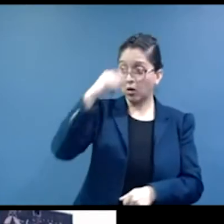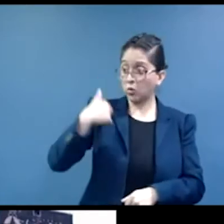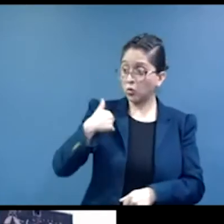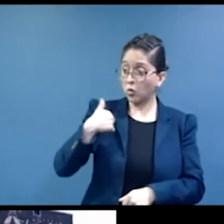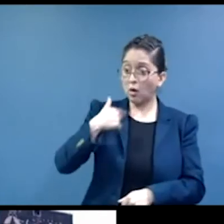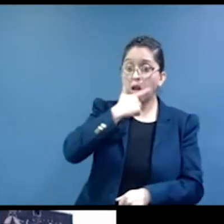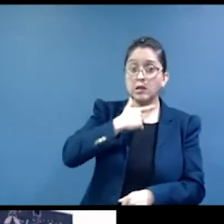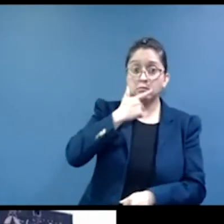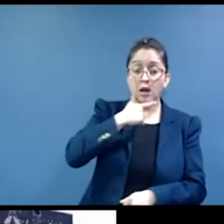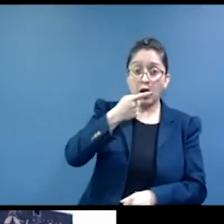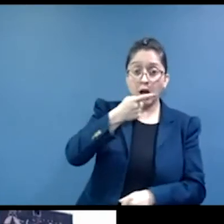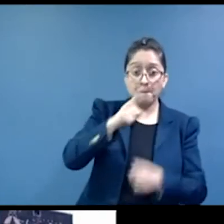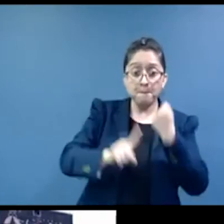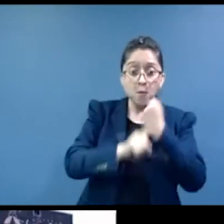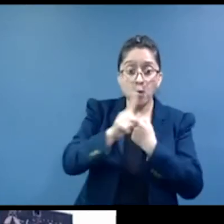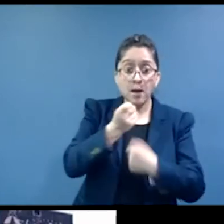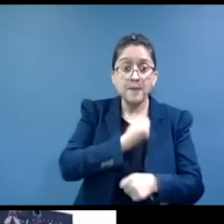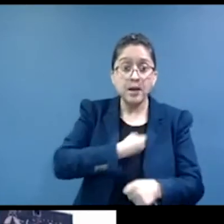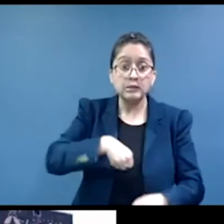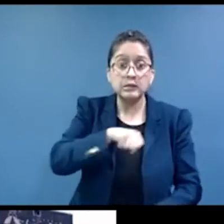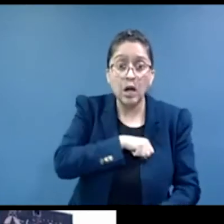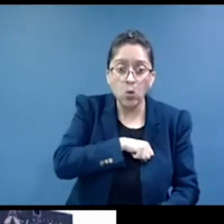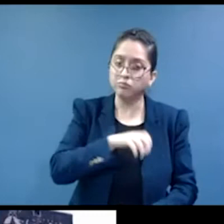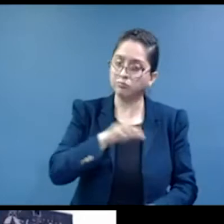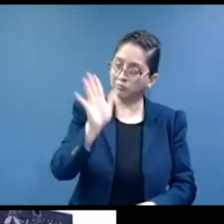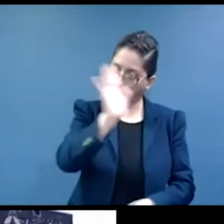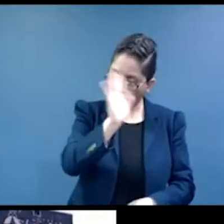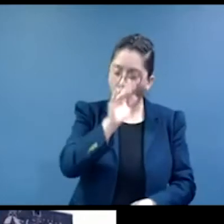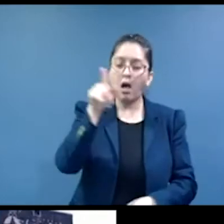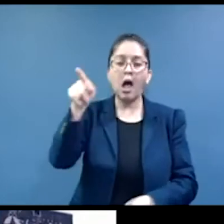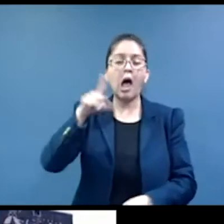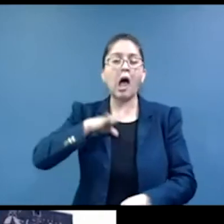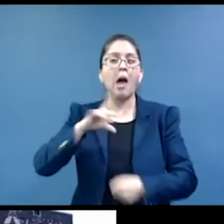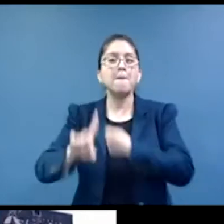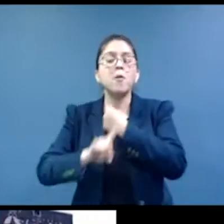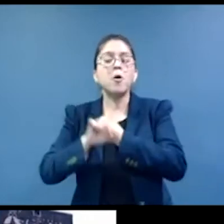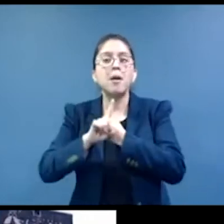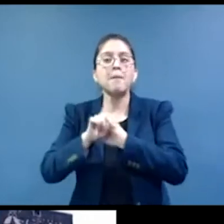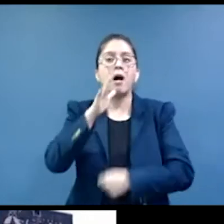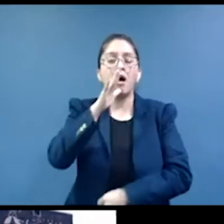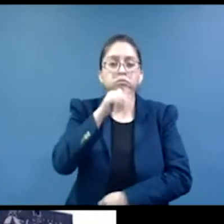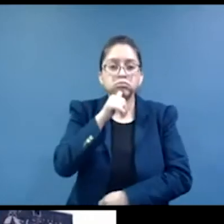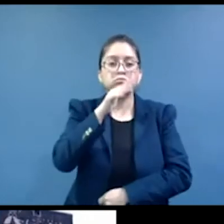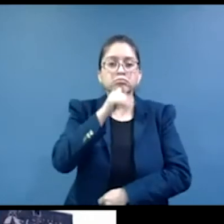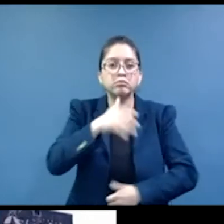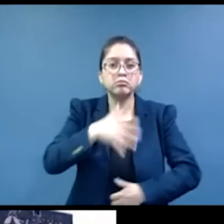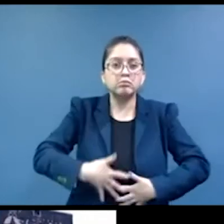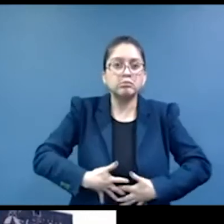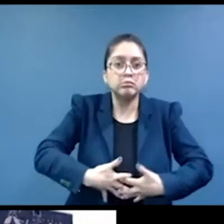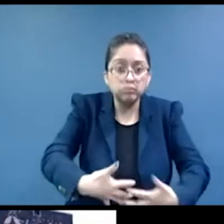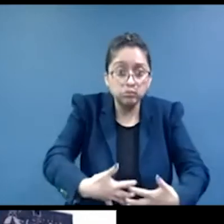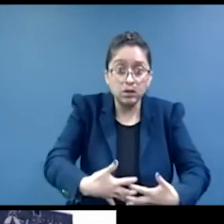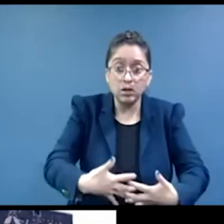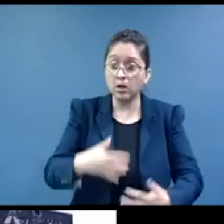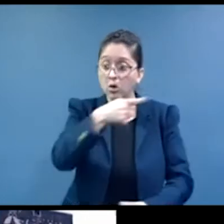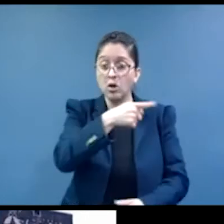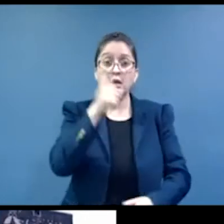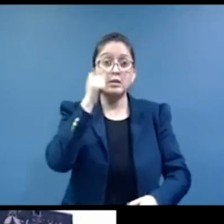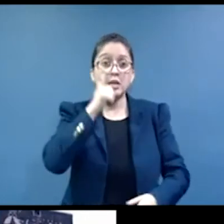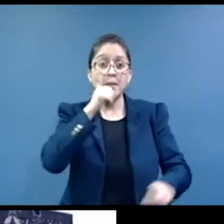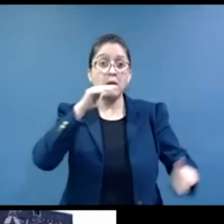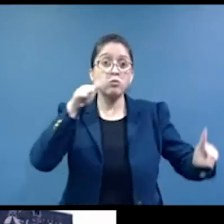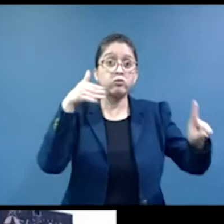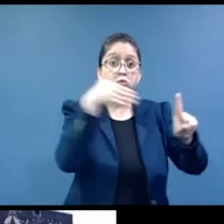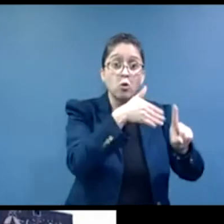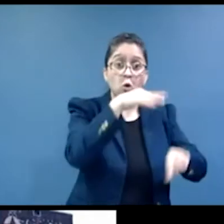ahí de fertilidad relacional para entender que hay otras razones que no son necesariamente médicas y que tienen